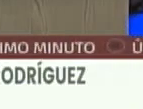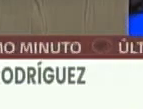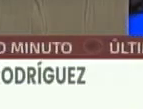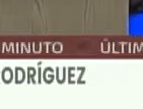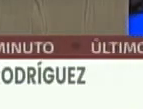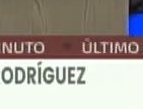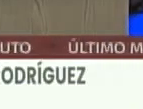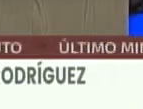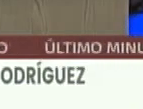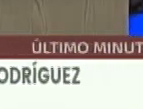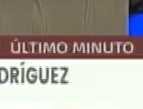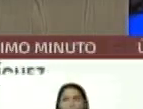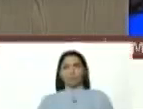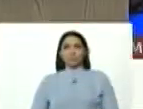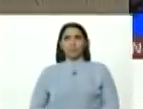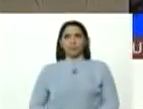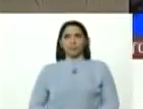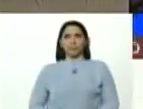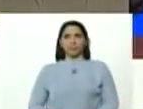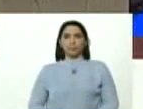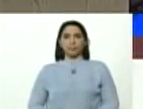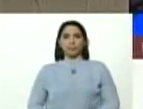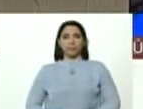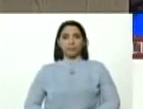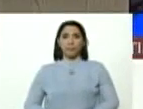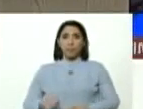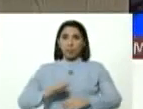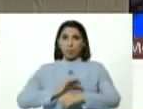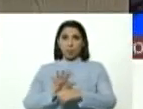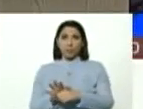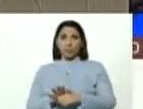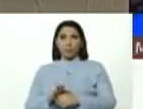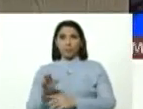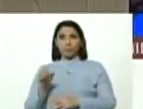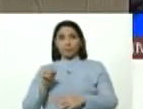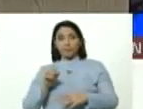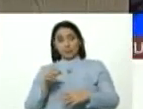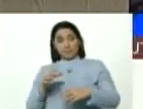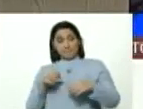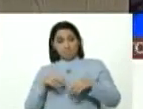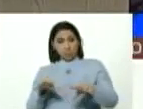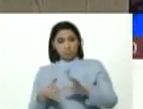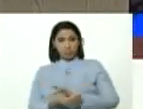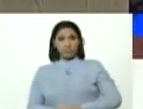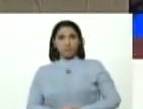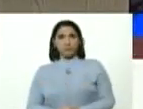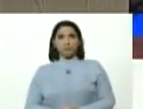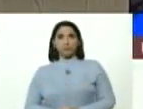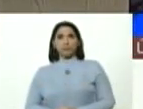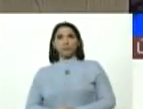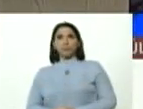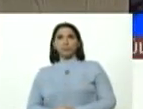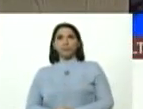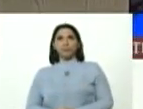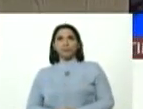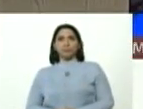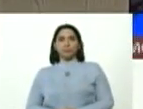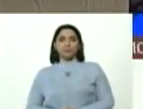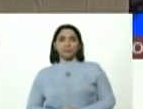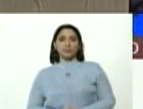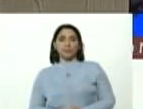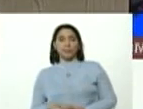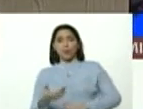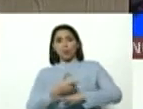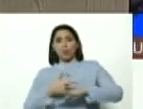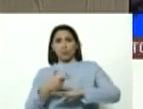por COVID-19 aquí en Venezuela. La lucha de todo un pueblo y de su gobierno